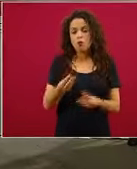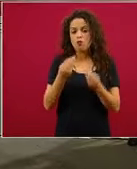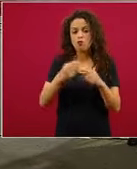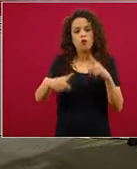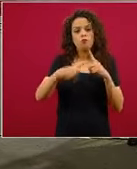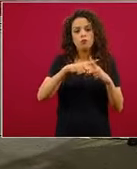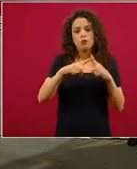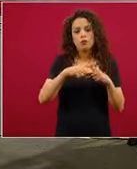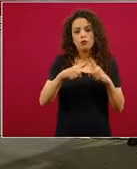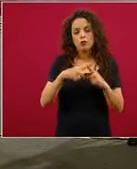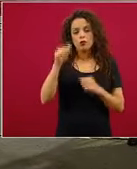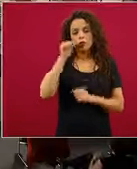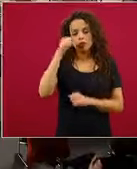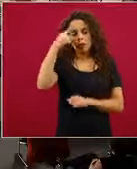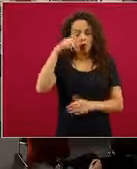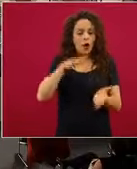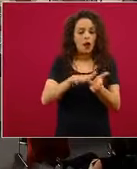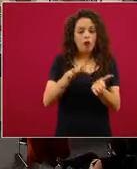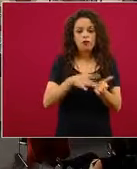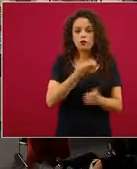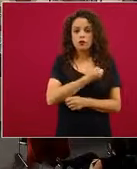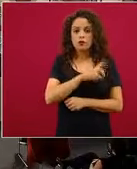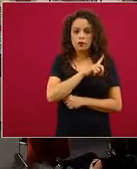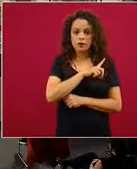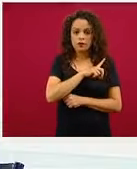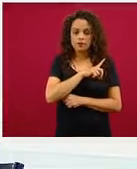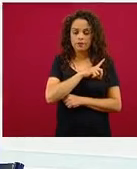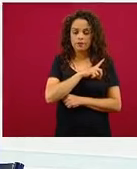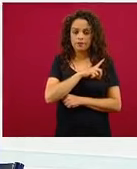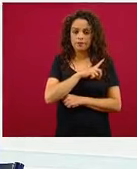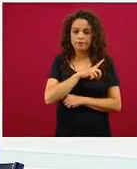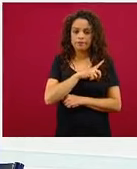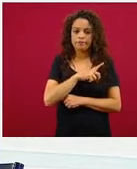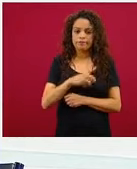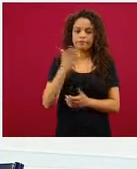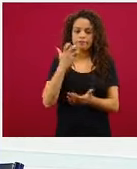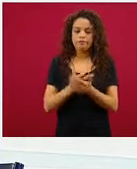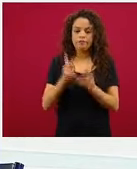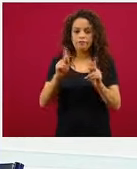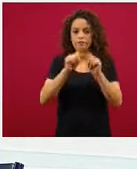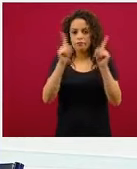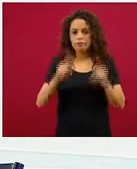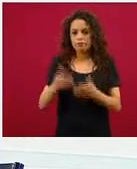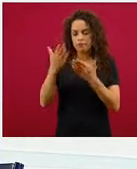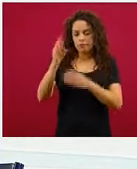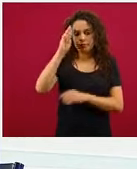positiva en pro de la salud. Descanse en paz, don Guillermo Soberón Acevedo.